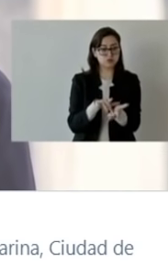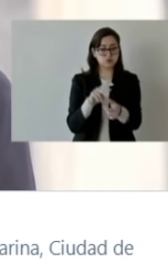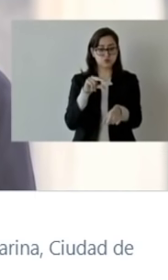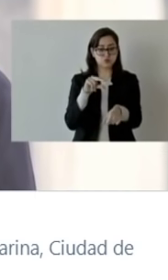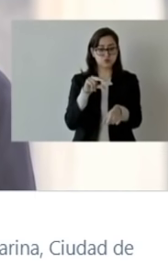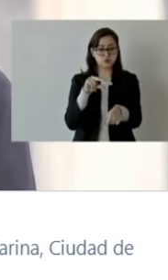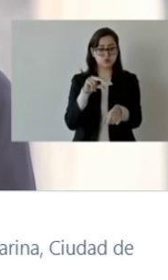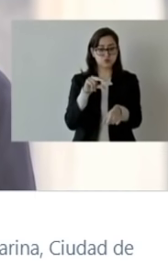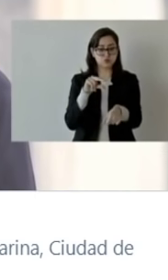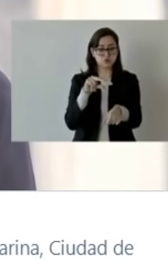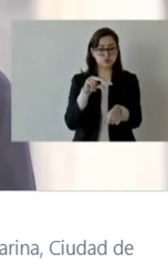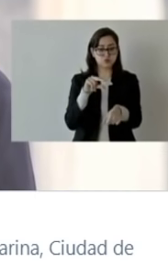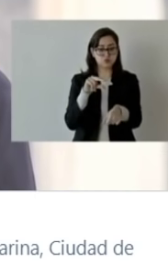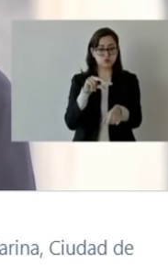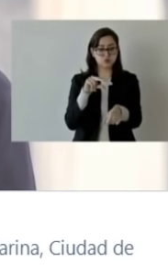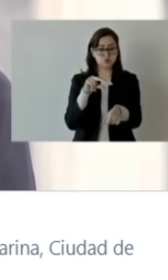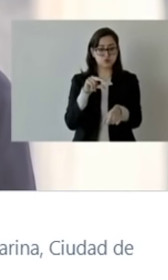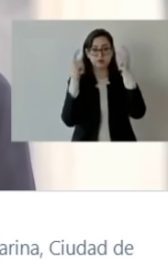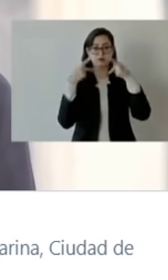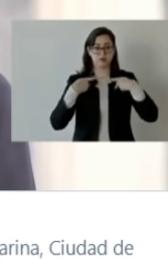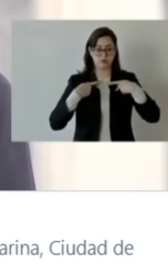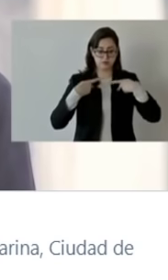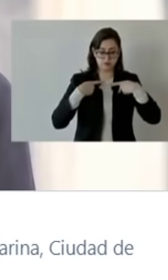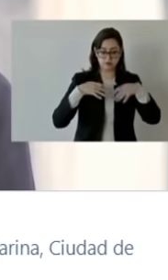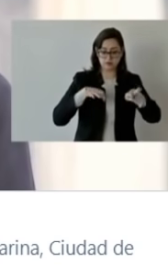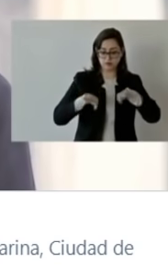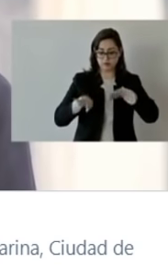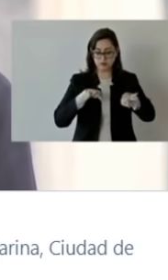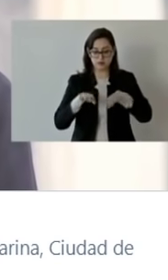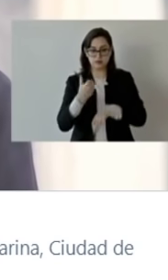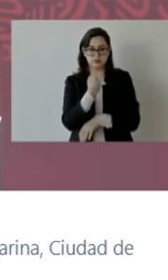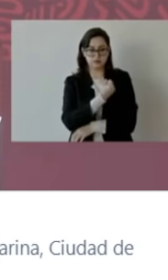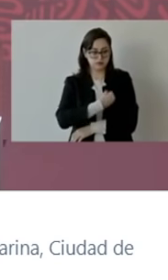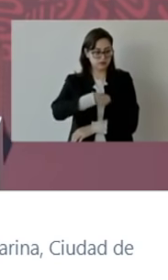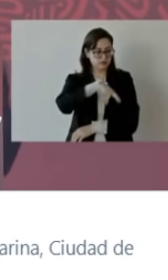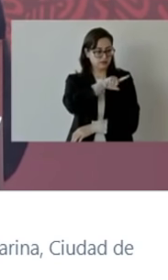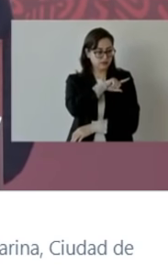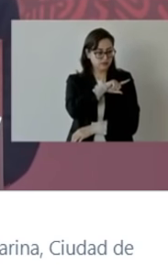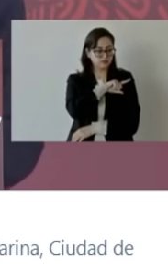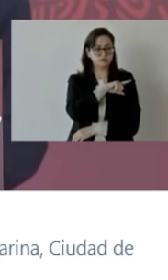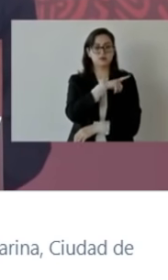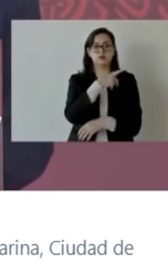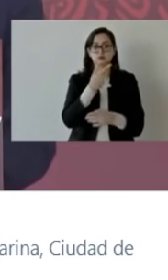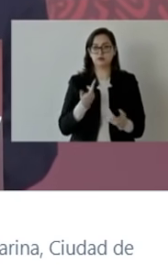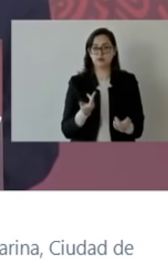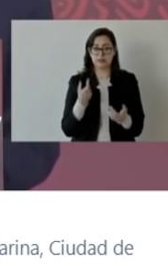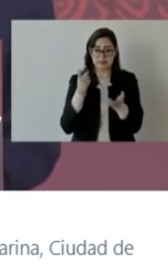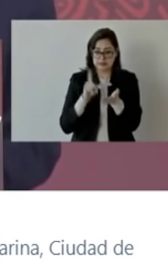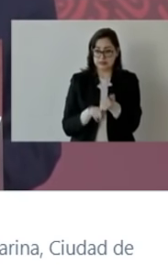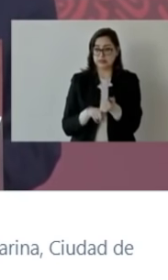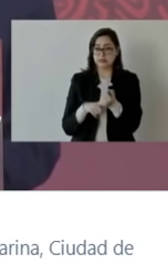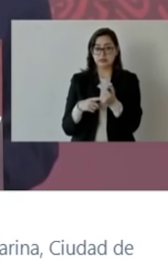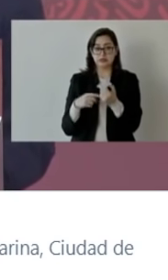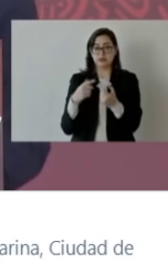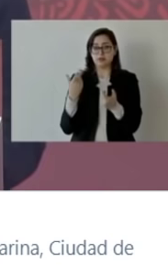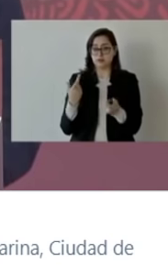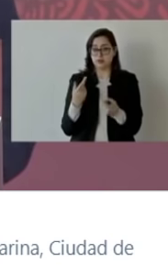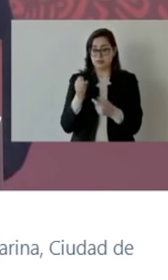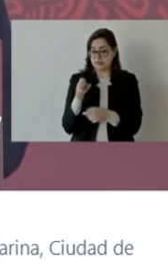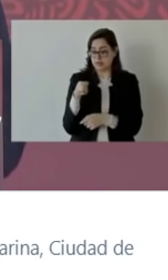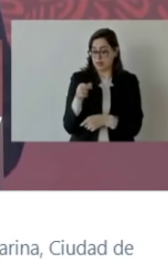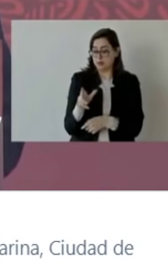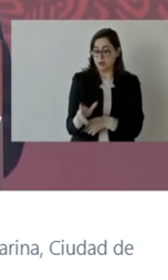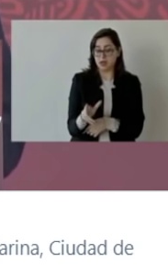doctores, enfermeros, trabajadores de salud, de sanidad naval, se han